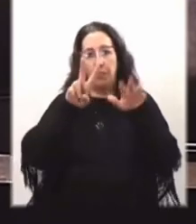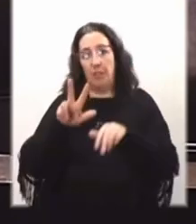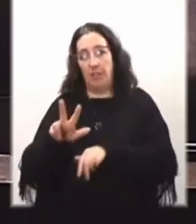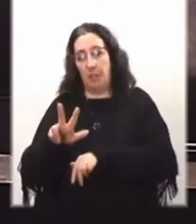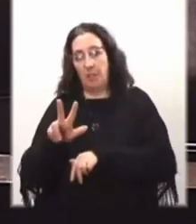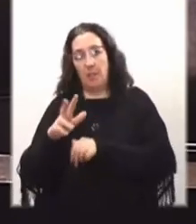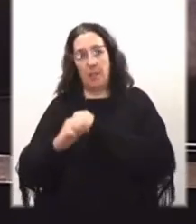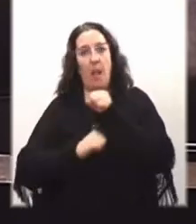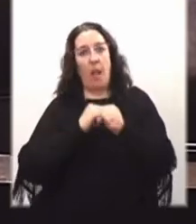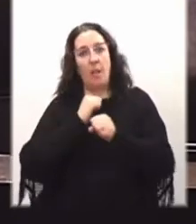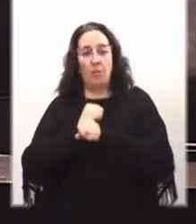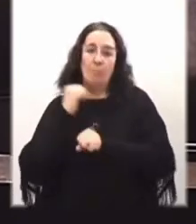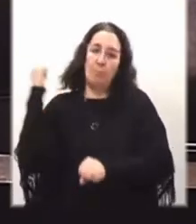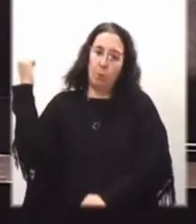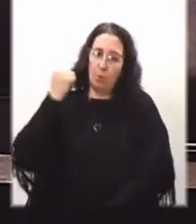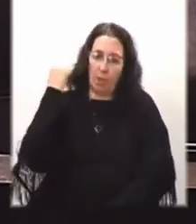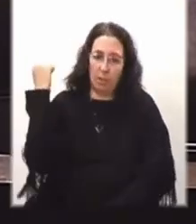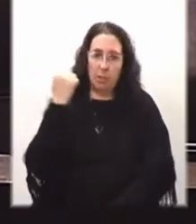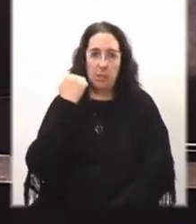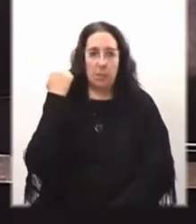nos marcó, que nos forjó